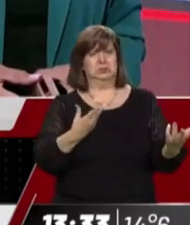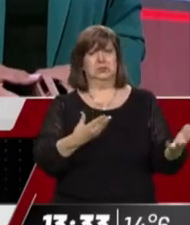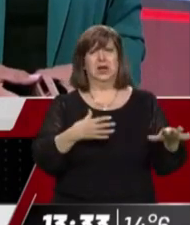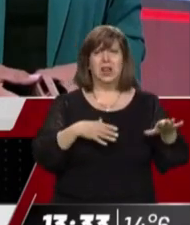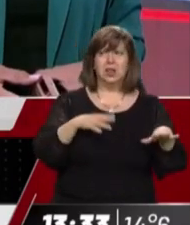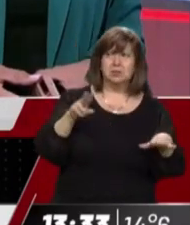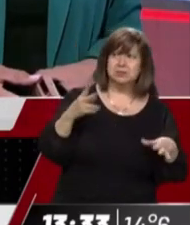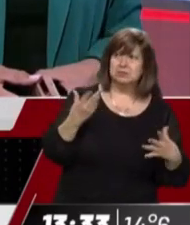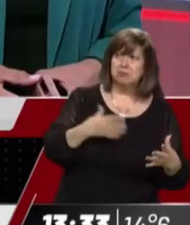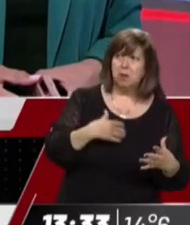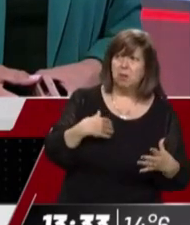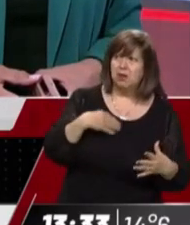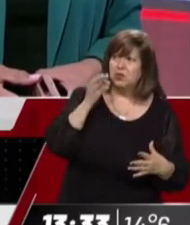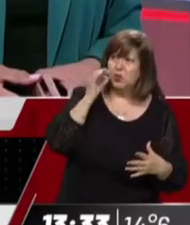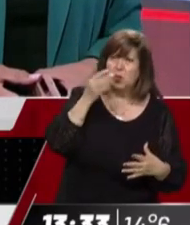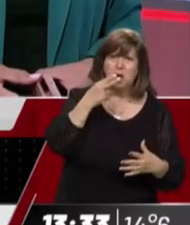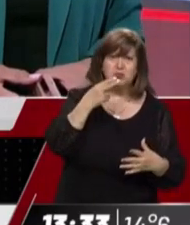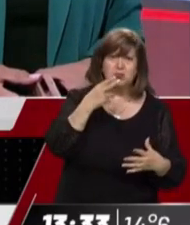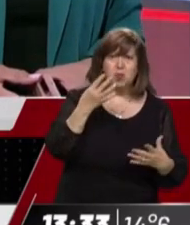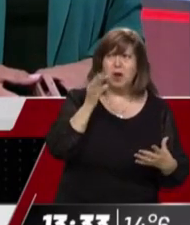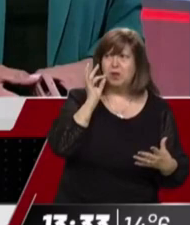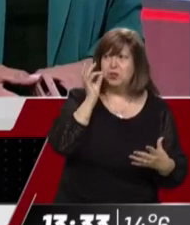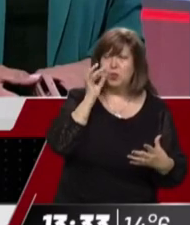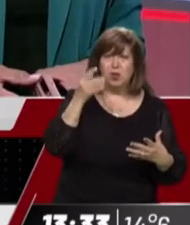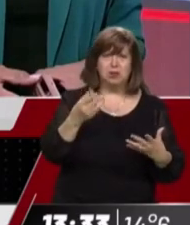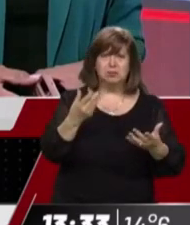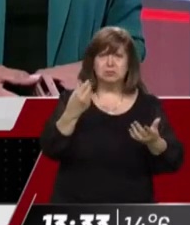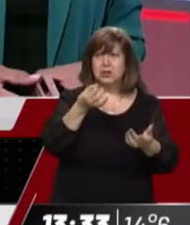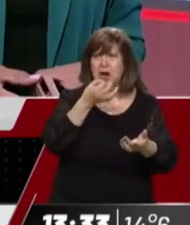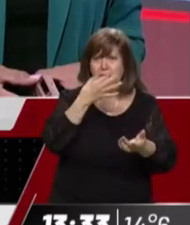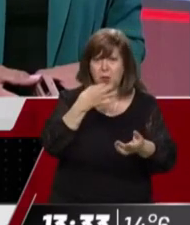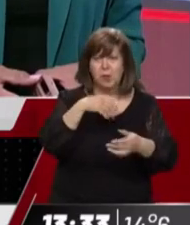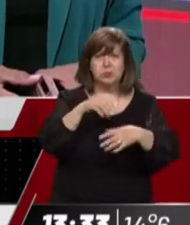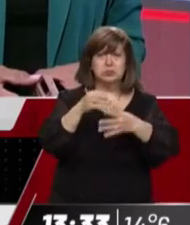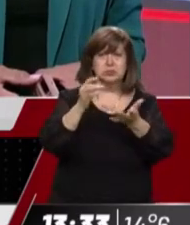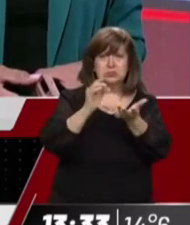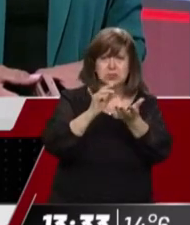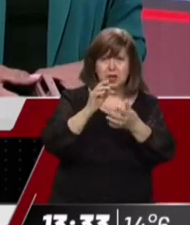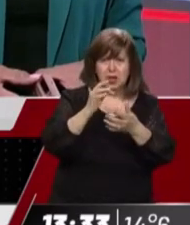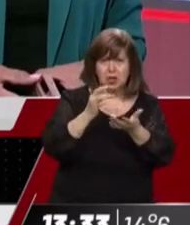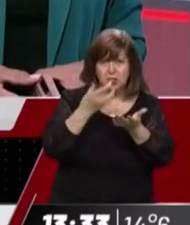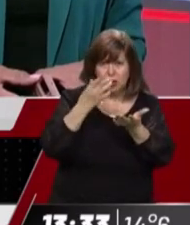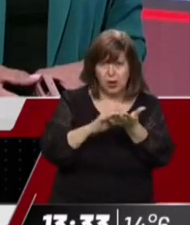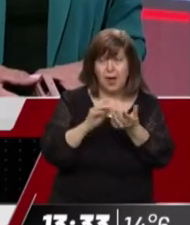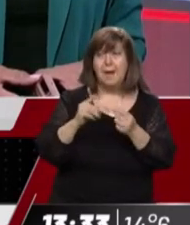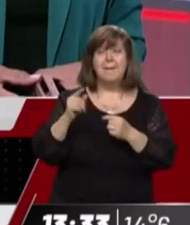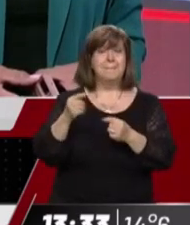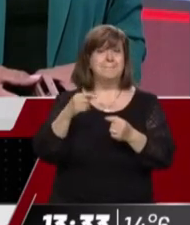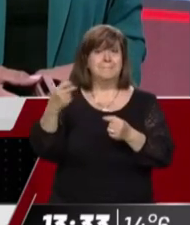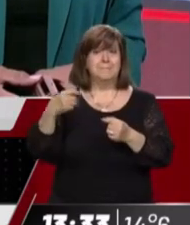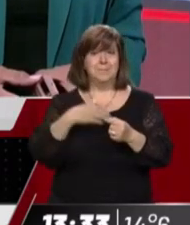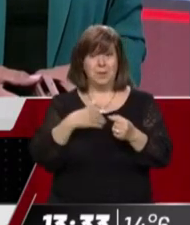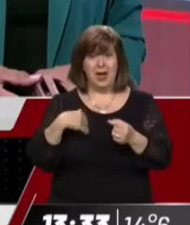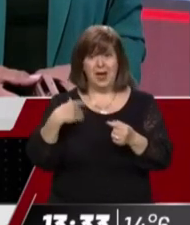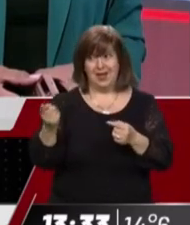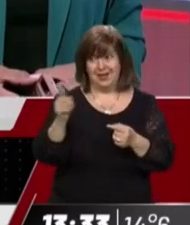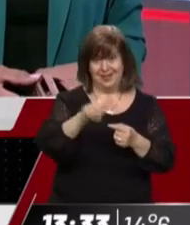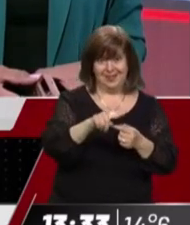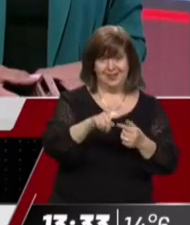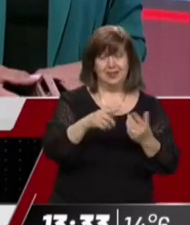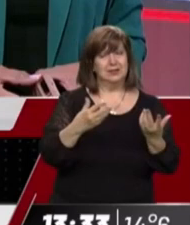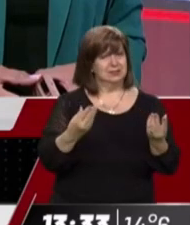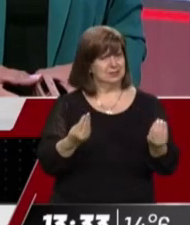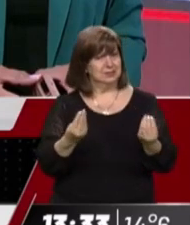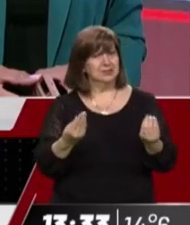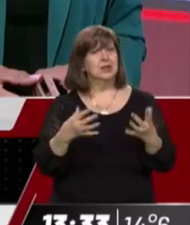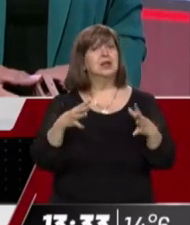esta dura adicción y la mamá de ella también acompañándola en este proceso tan difícil. Lo